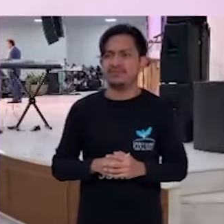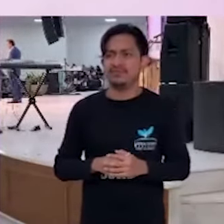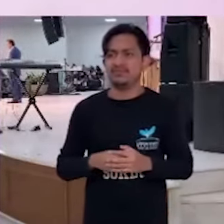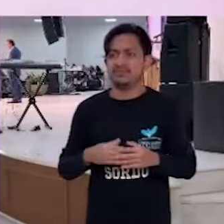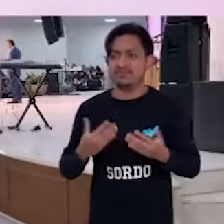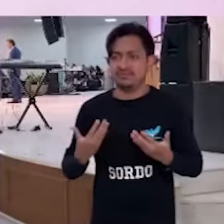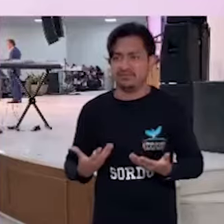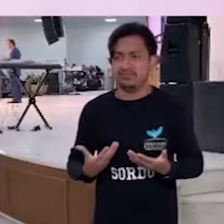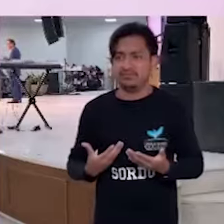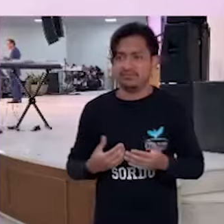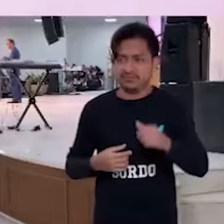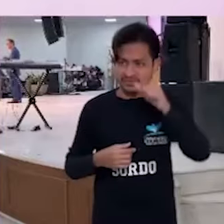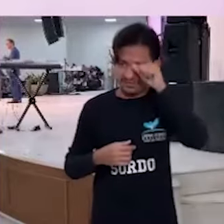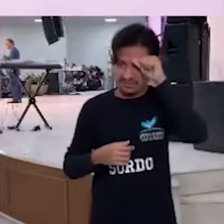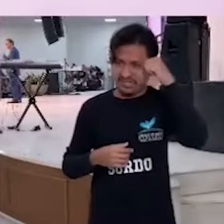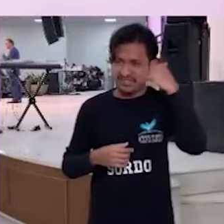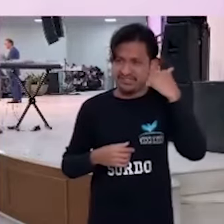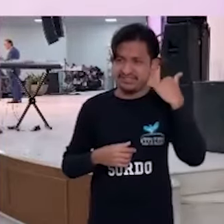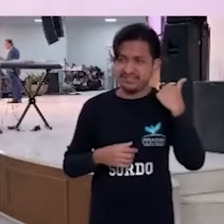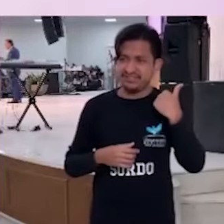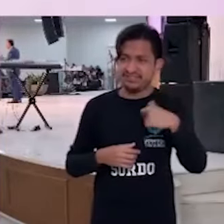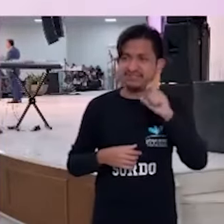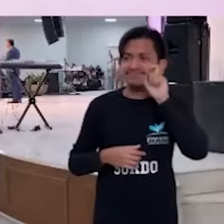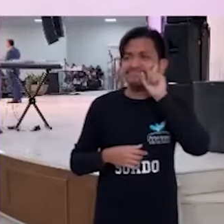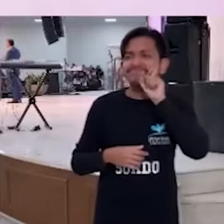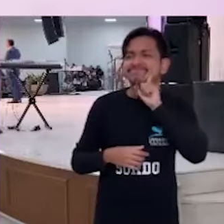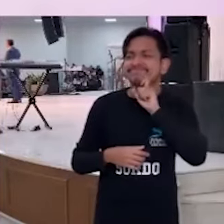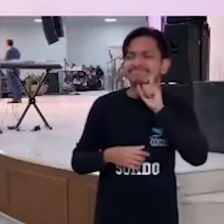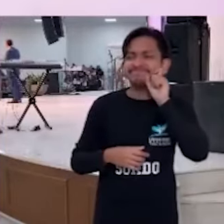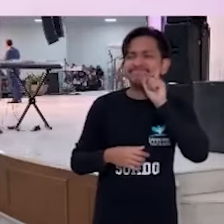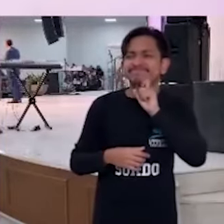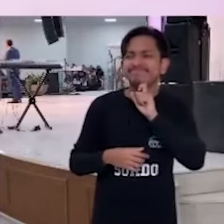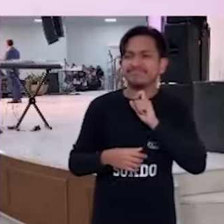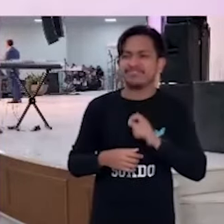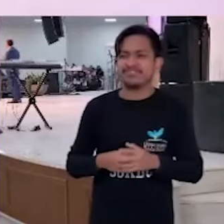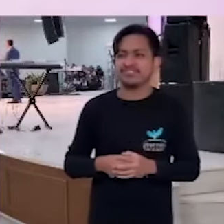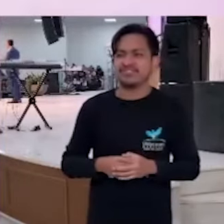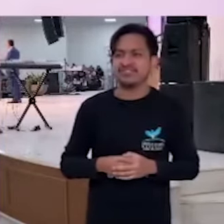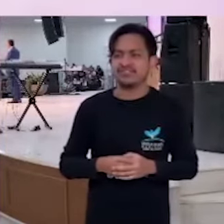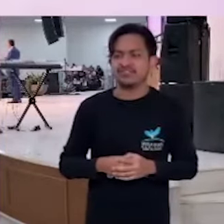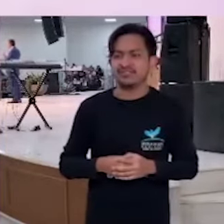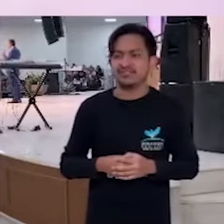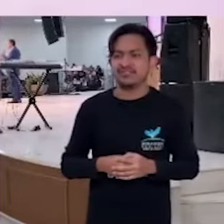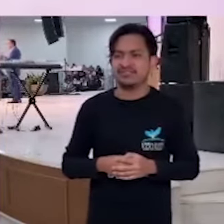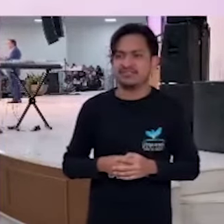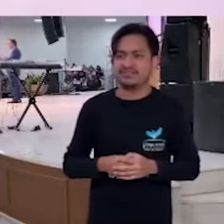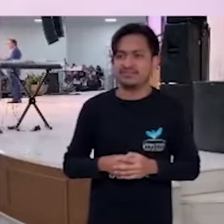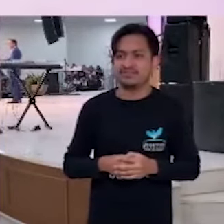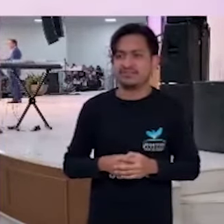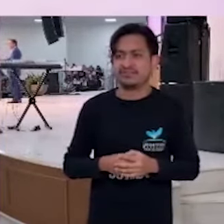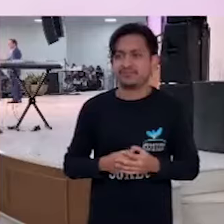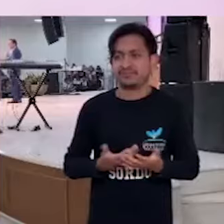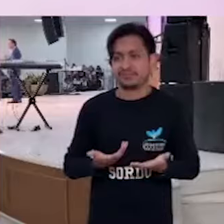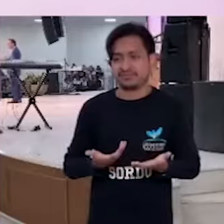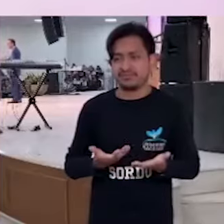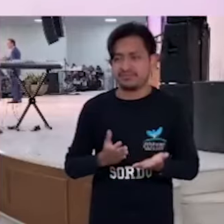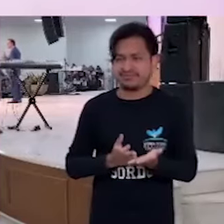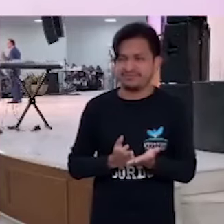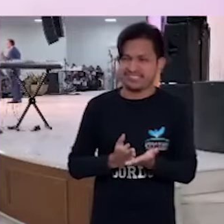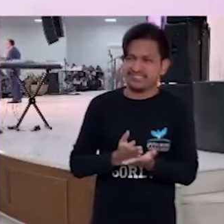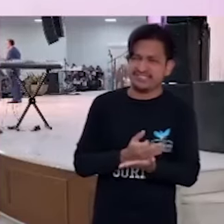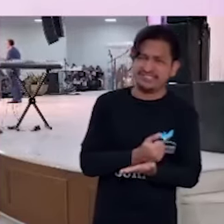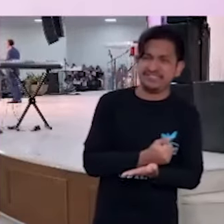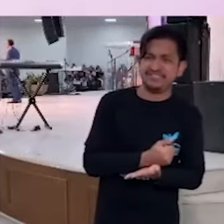el pastor y el adulterio, o el diácono y el adulterio, el anciano y el adulterio, el director de alabanza, el